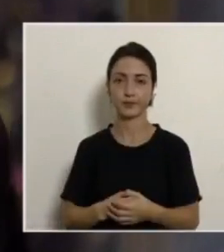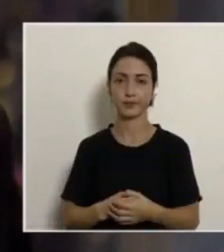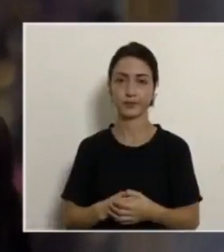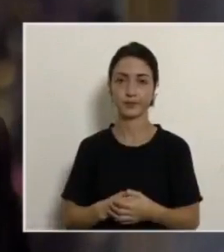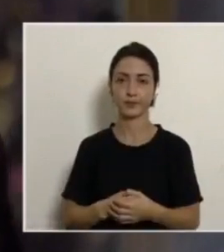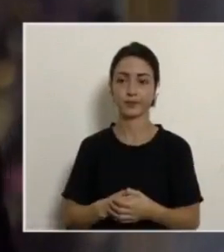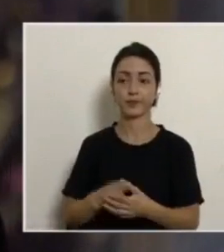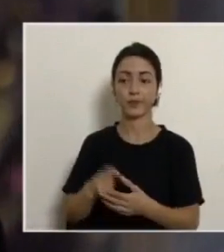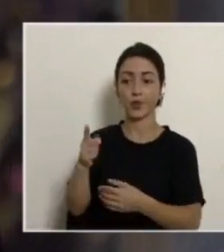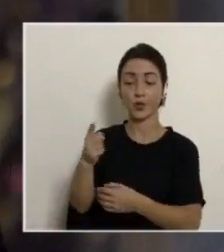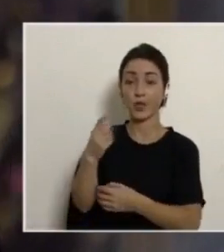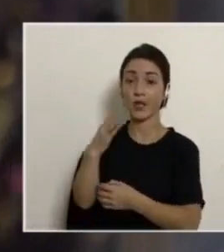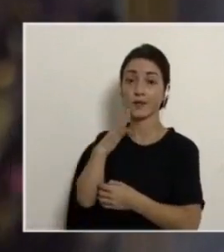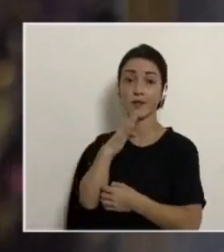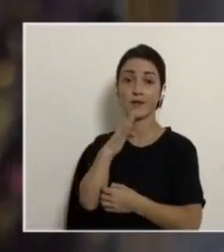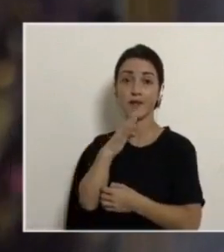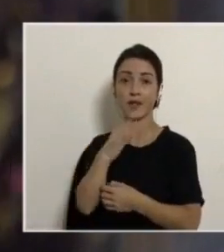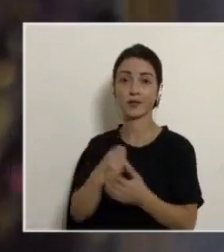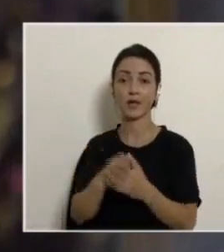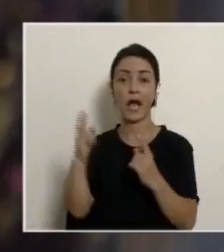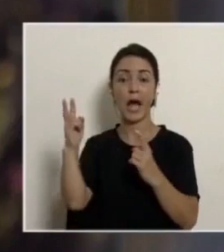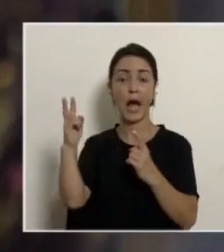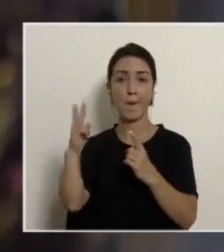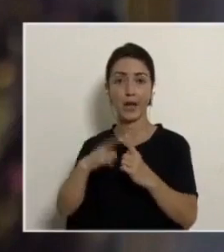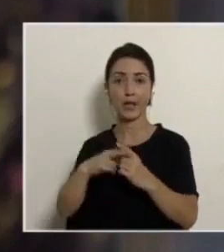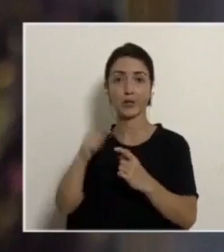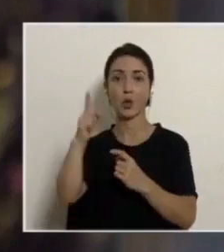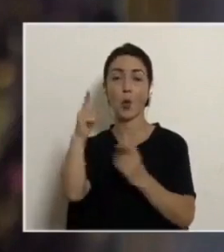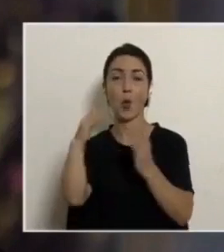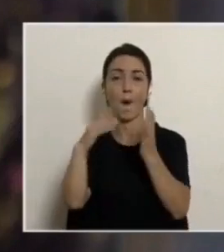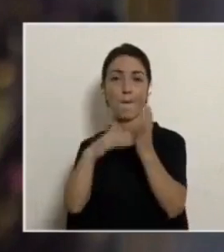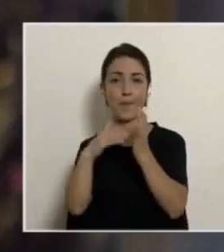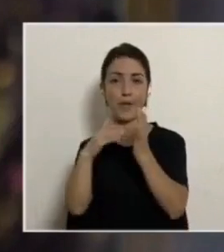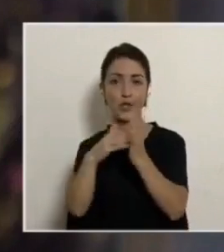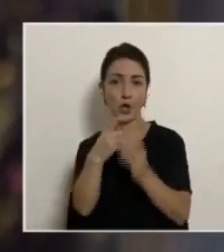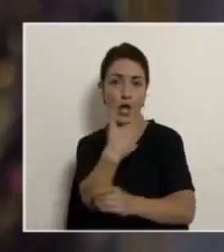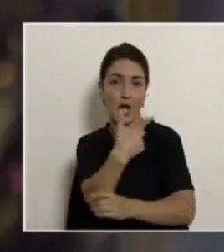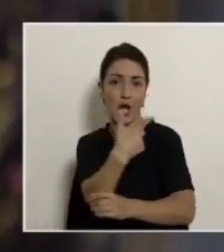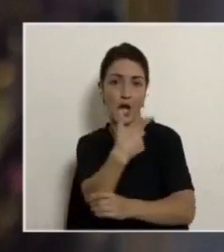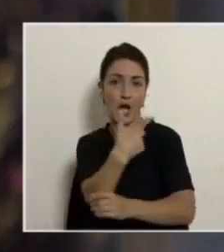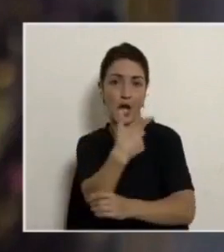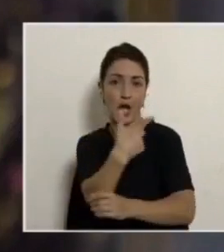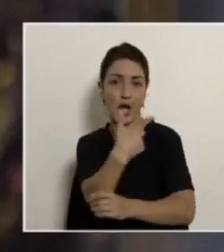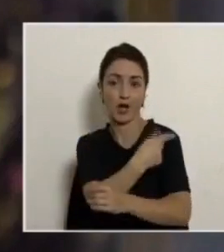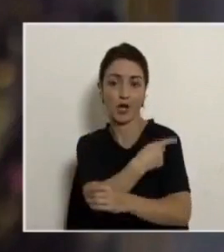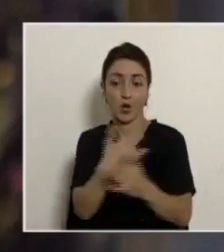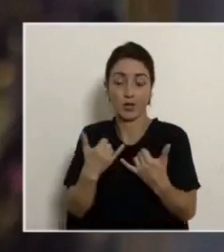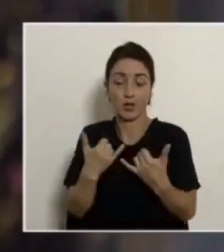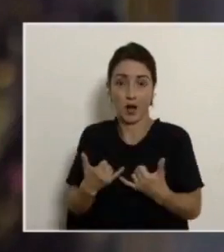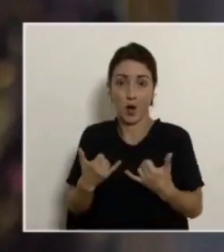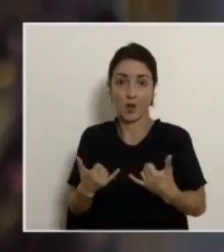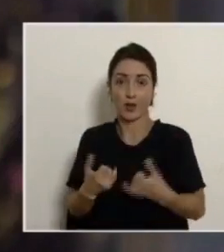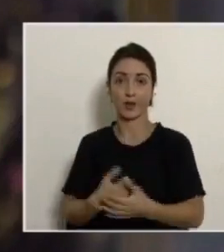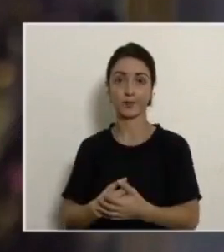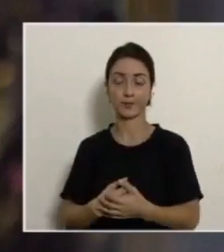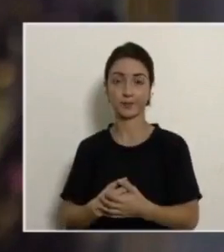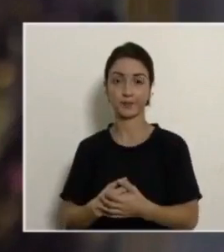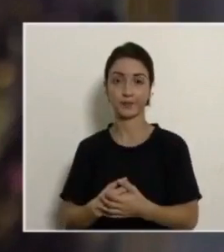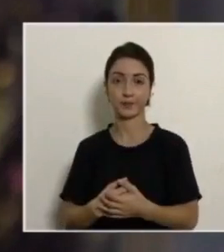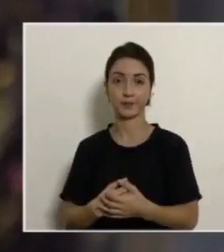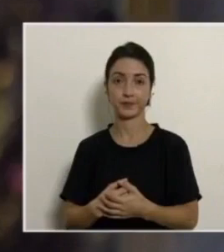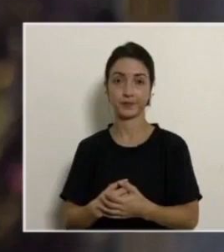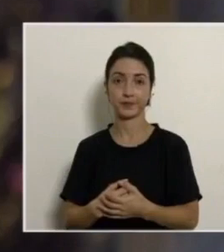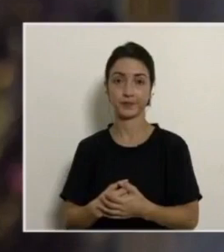ustedes acaban de referirse a la aplicación de casi 1 millón de vacunas hasta el momento por